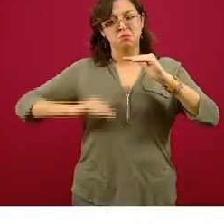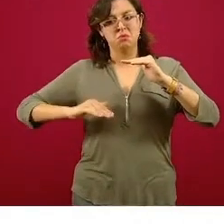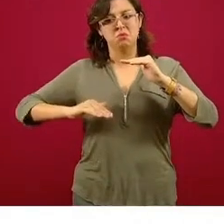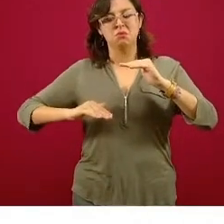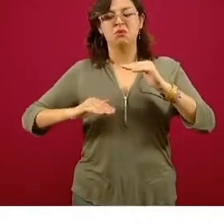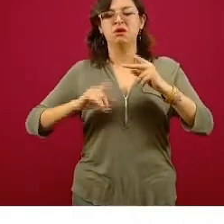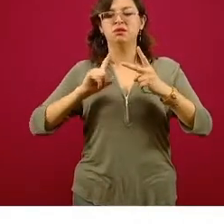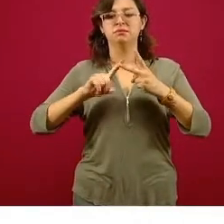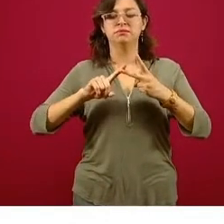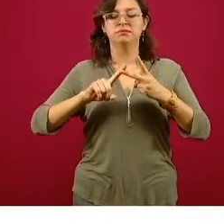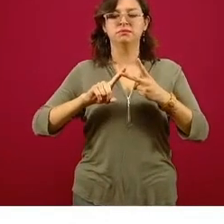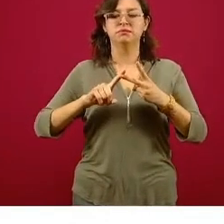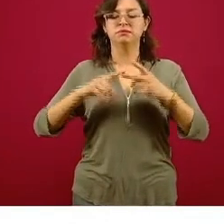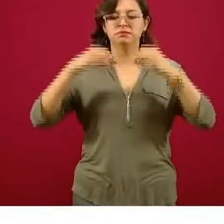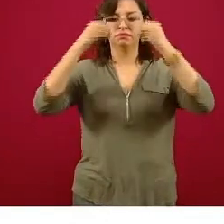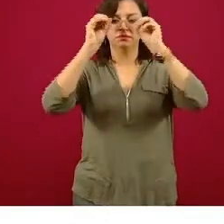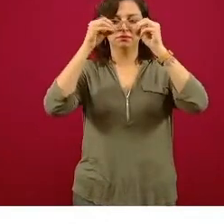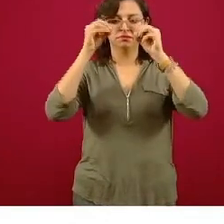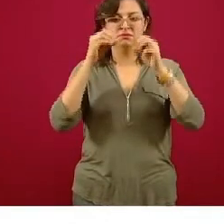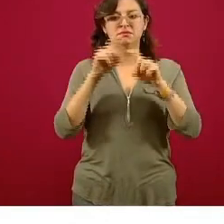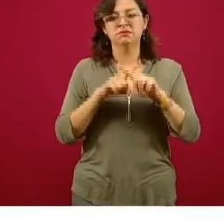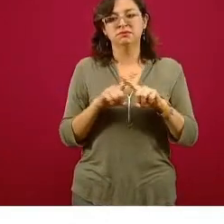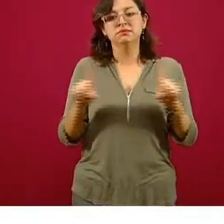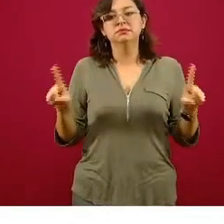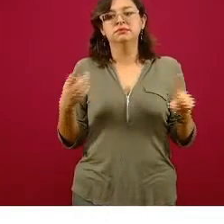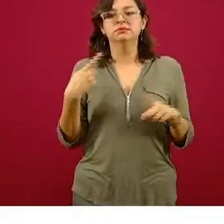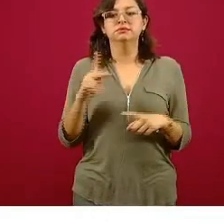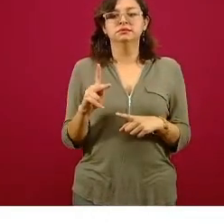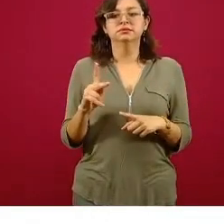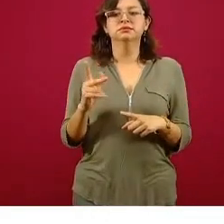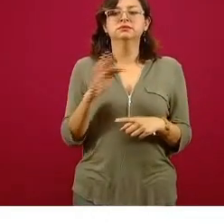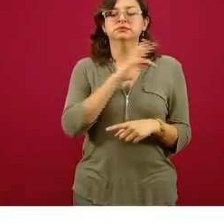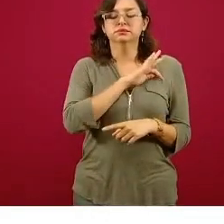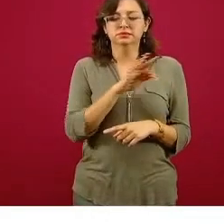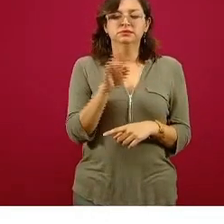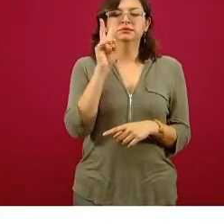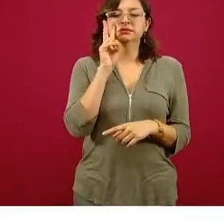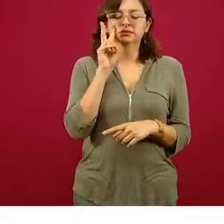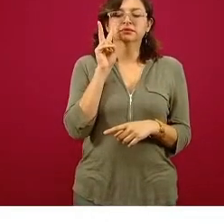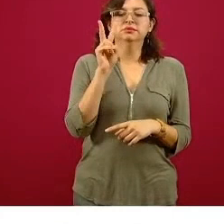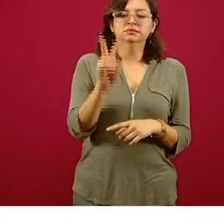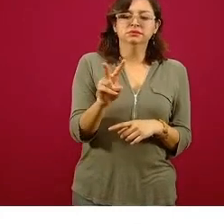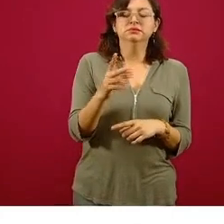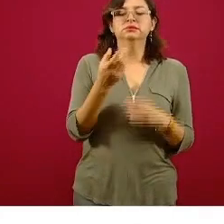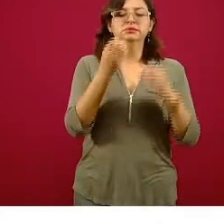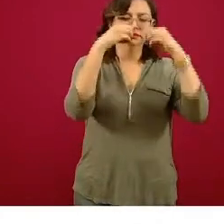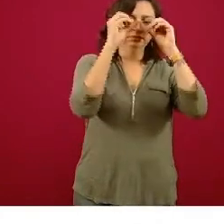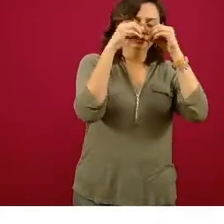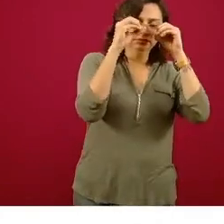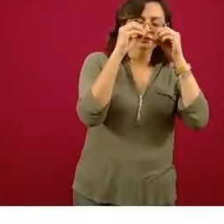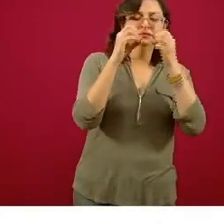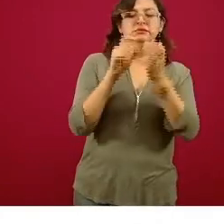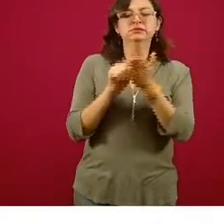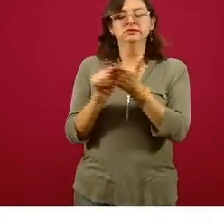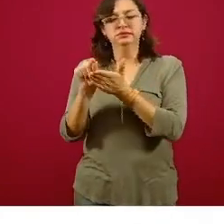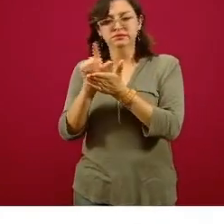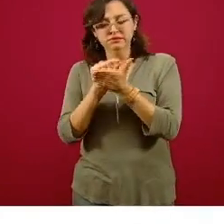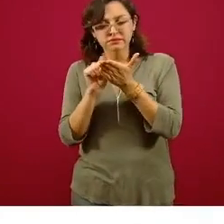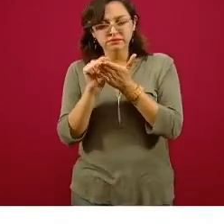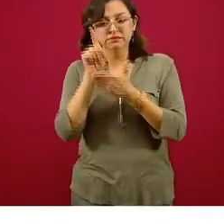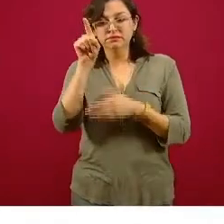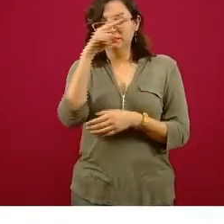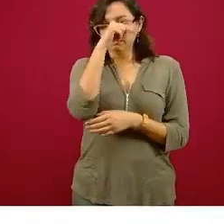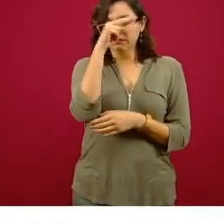usuarios de Google, pero en últimos días se ve cómo tanto usuarios de Google como de Twitter en el estado de Nayarit